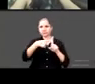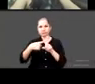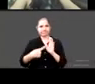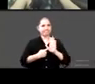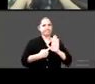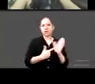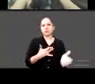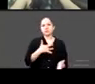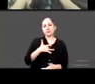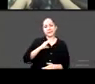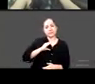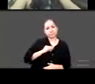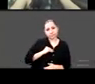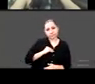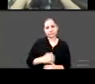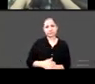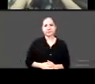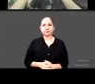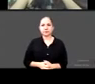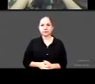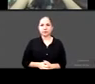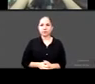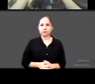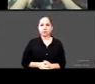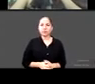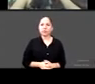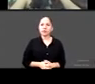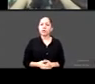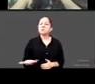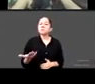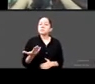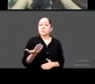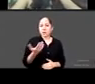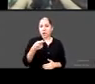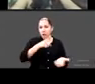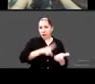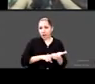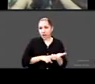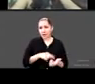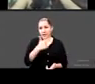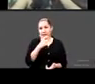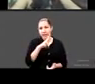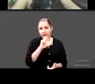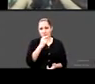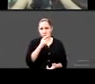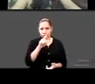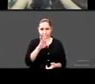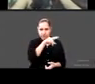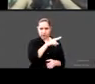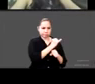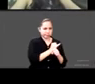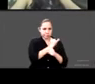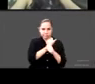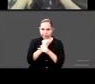Hershoff, que tiene muchos estudios al respecto, ha encontrado un paralelismo directo